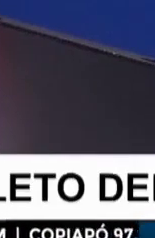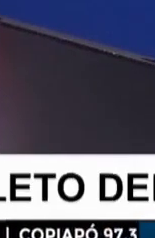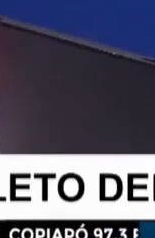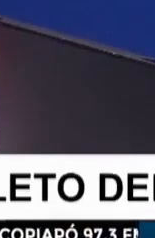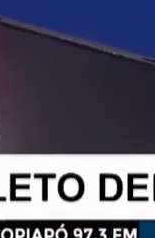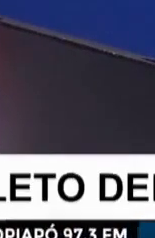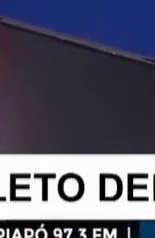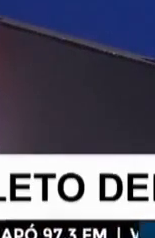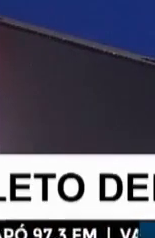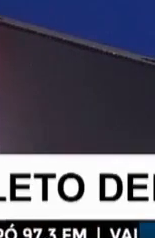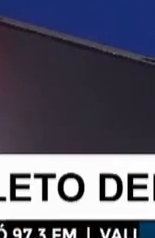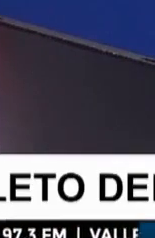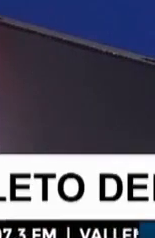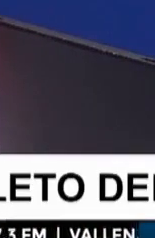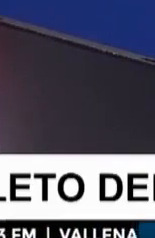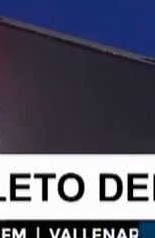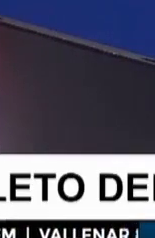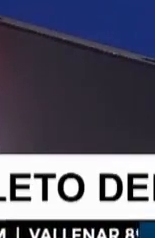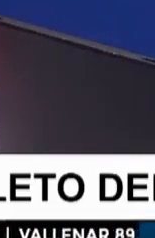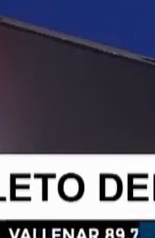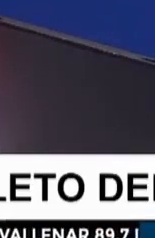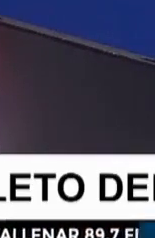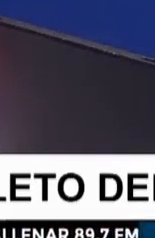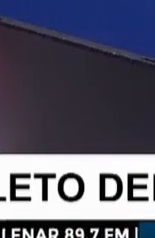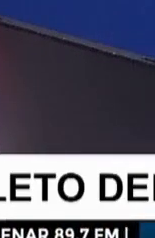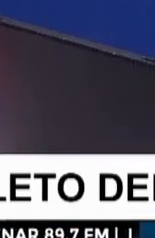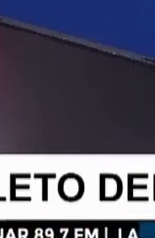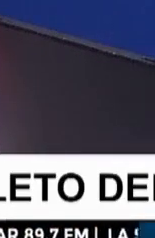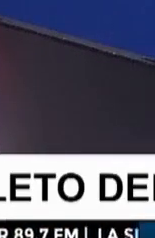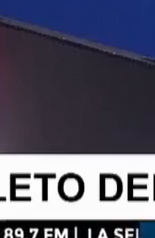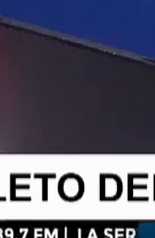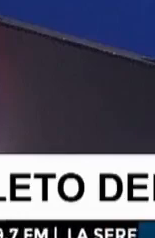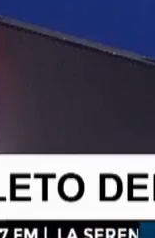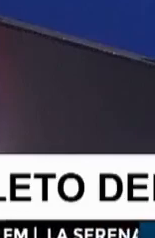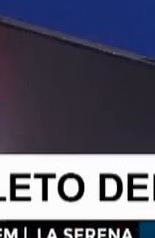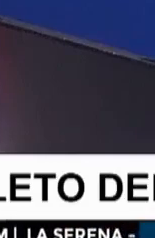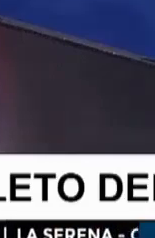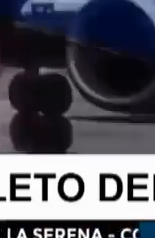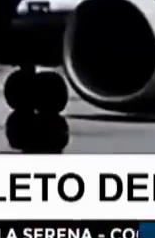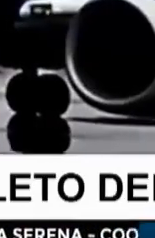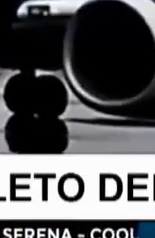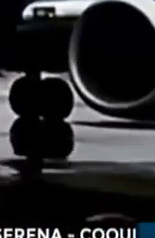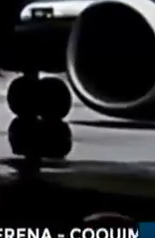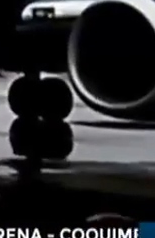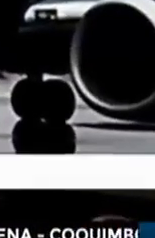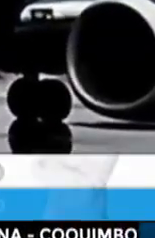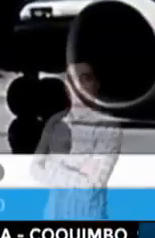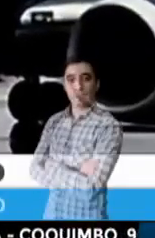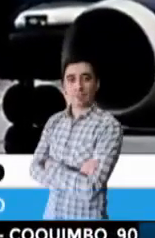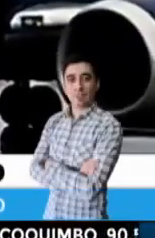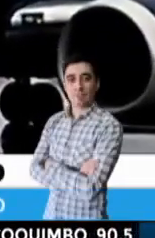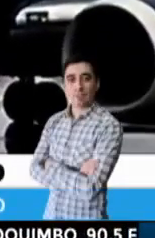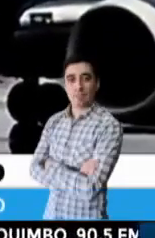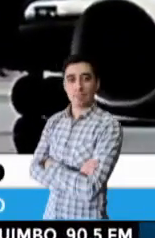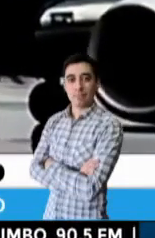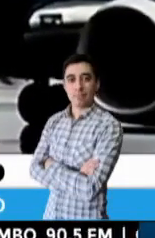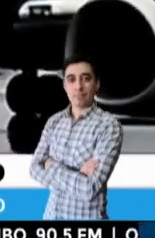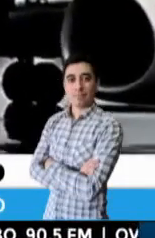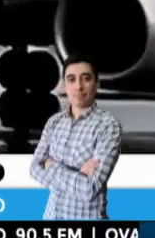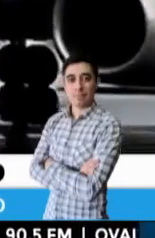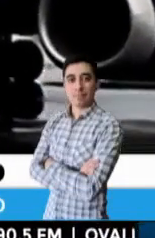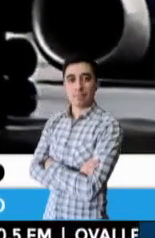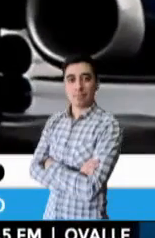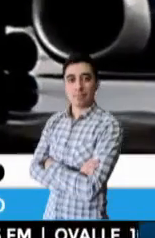Bio Bio en Temuco. Quien tiene más detalles hasta ahora es Danilo Ormeño. Danilo, ¿cómo estás? Muy buenos días. Hola, María José, Tomás, auditores, muy buenos